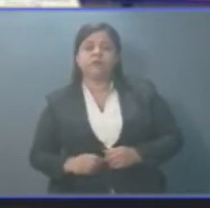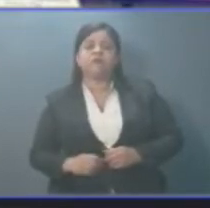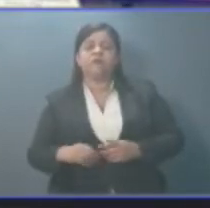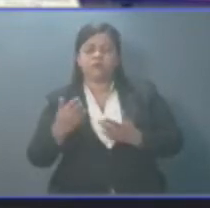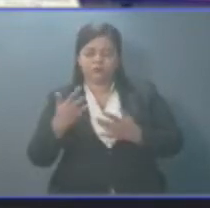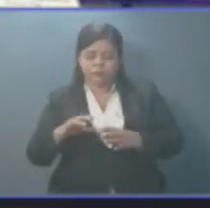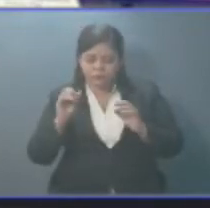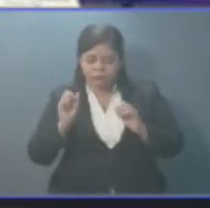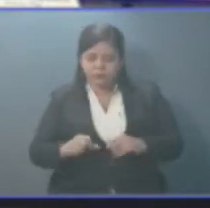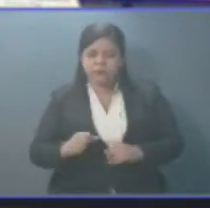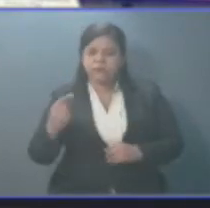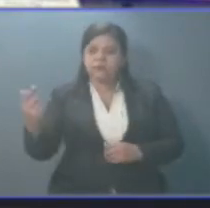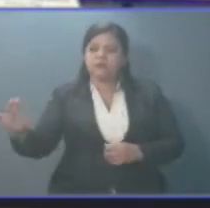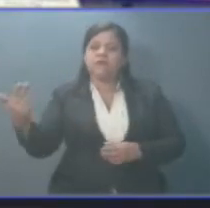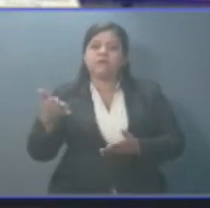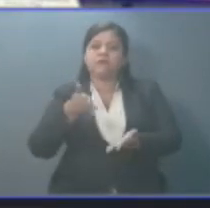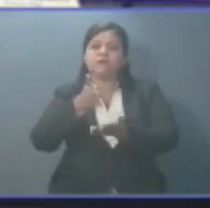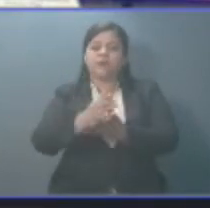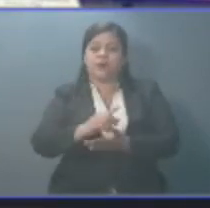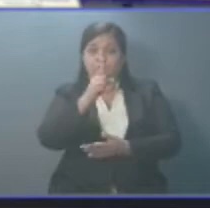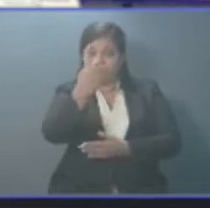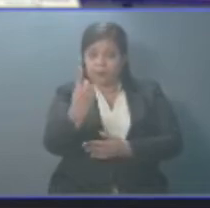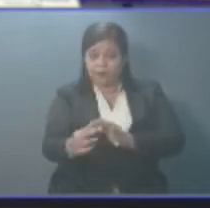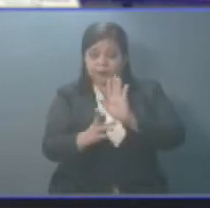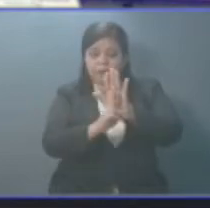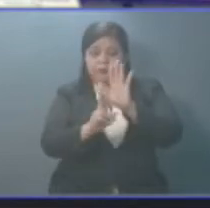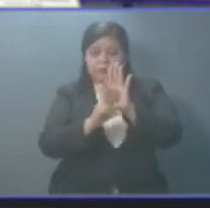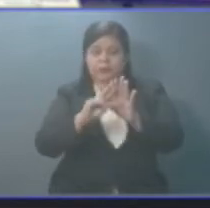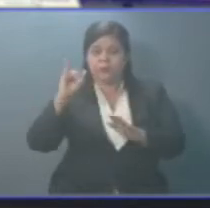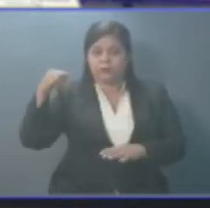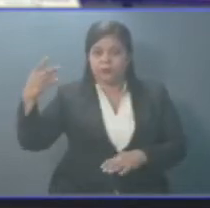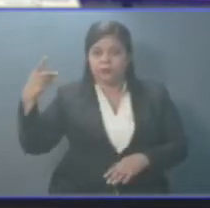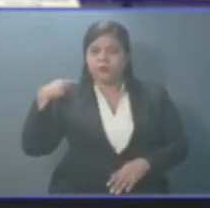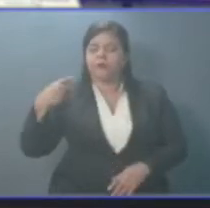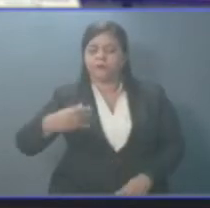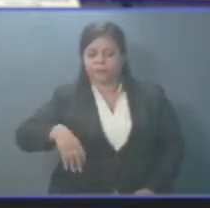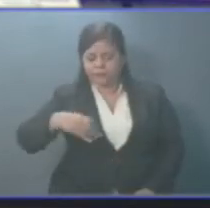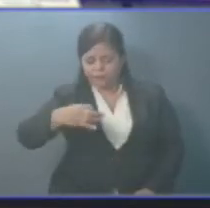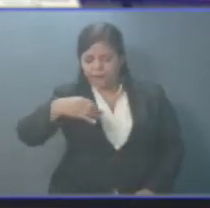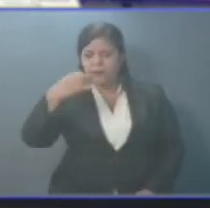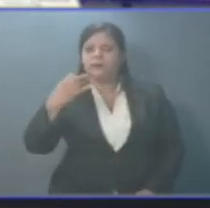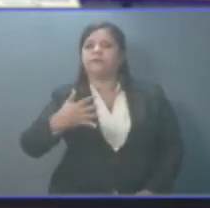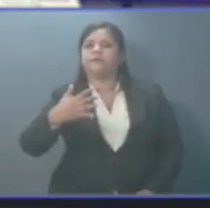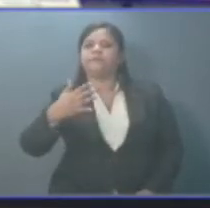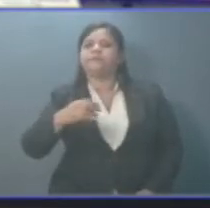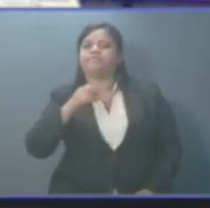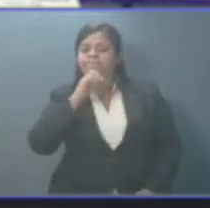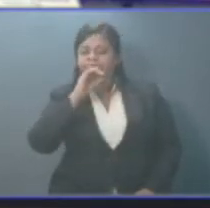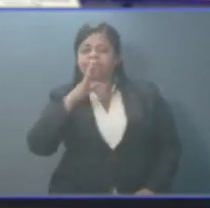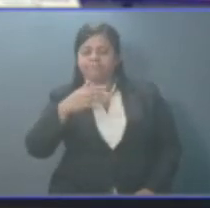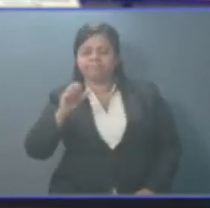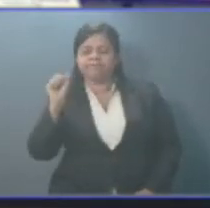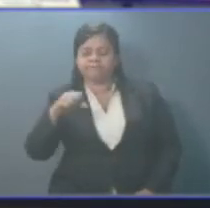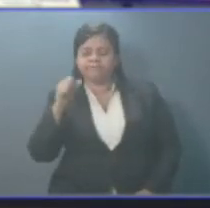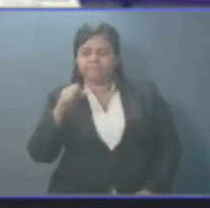comparezca un miembro de la junta directiva dando fe de dicha sustitución